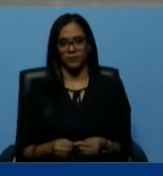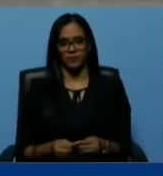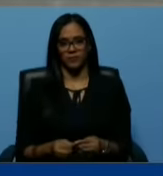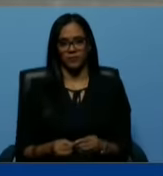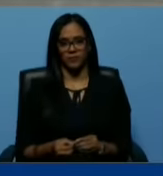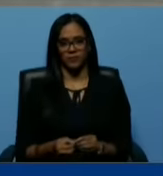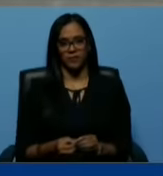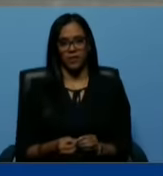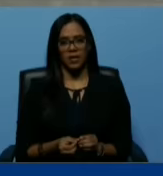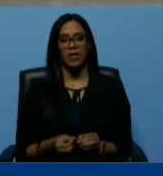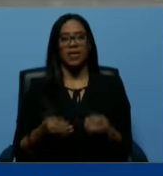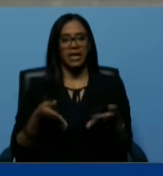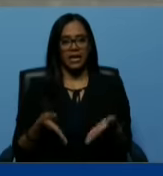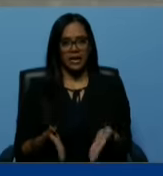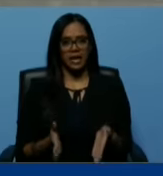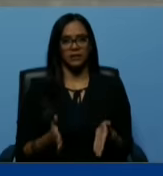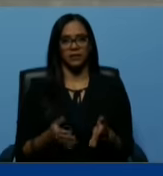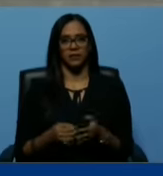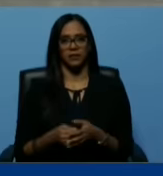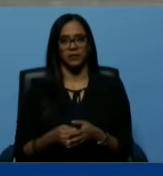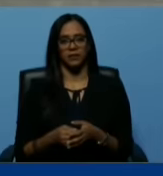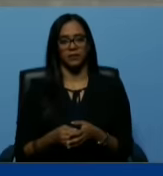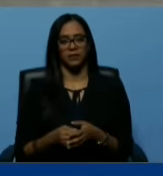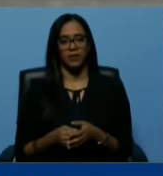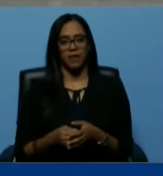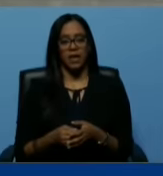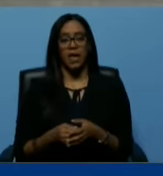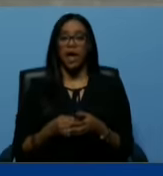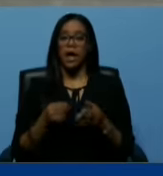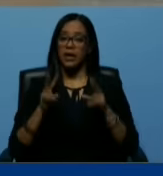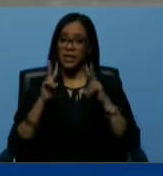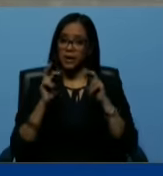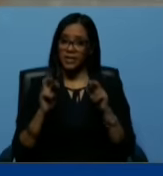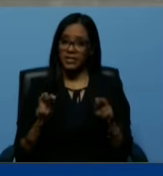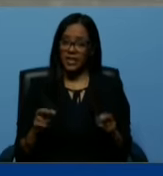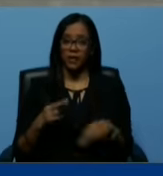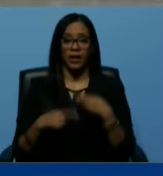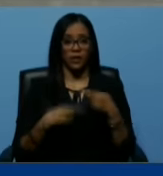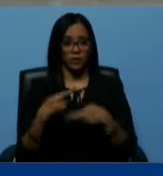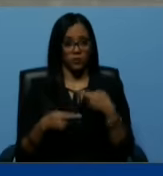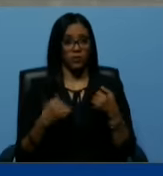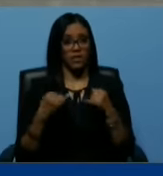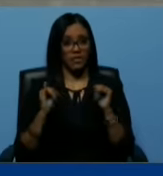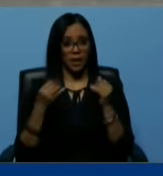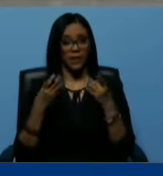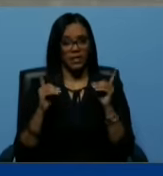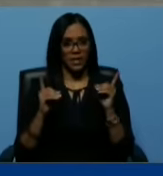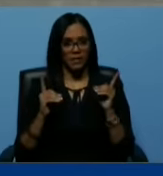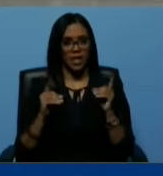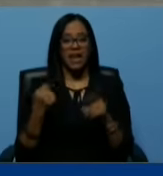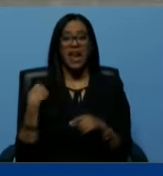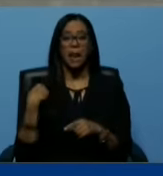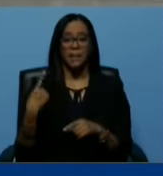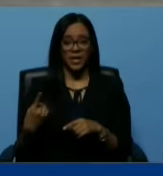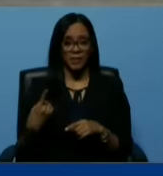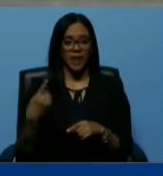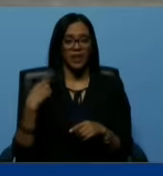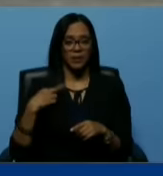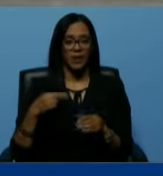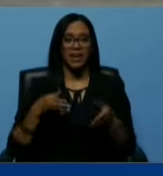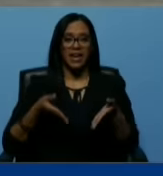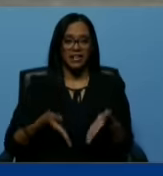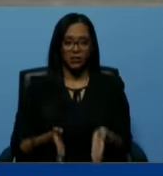que nace de esa forma. Aunque revisando la revolución de independencia, la primera república nació primero